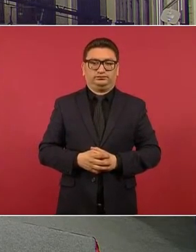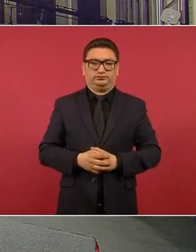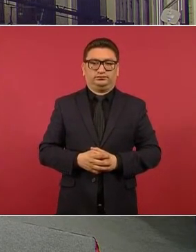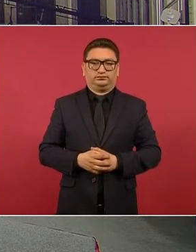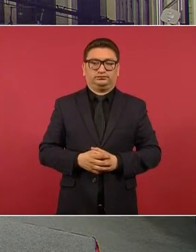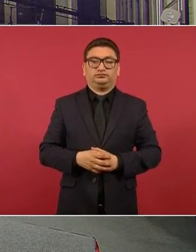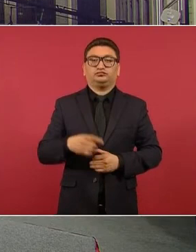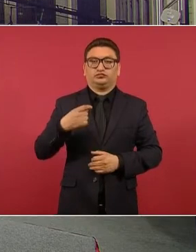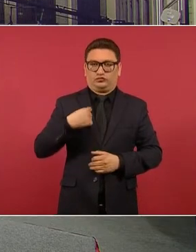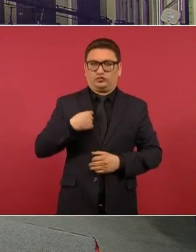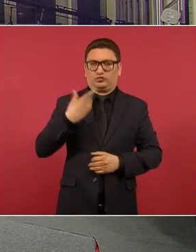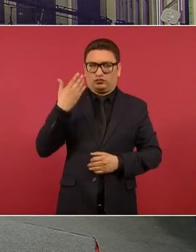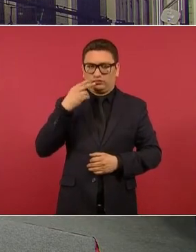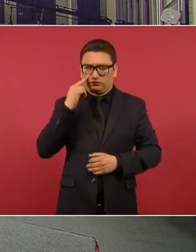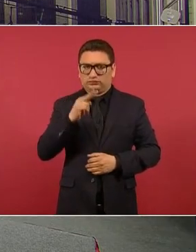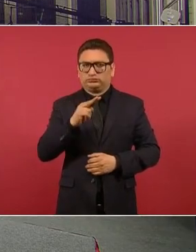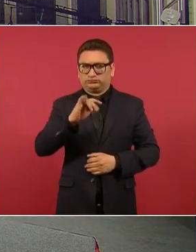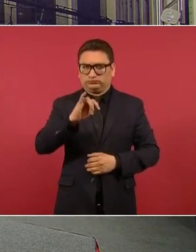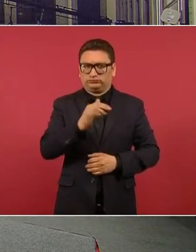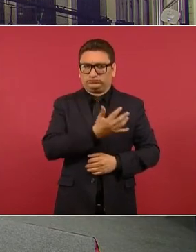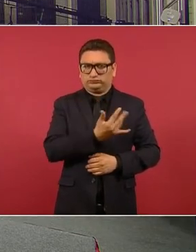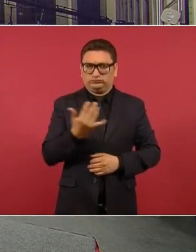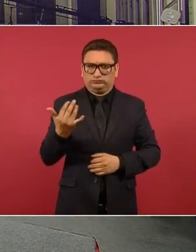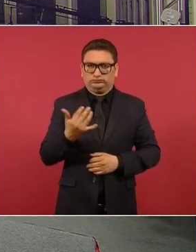Porque el que vi sí tenía.